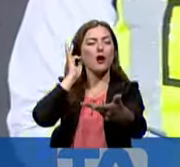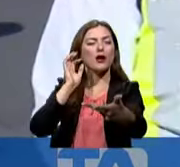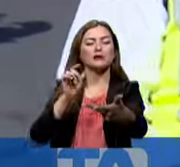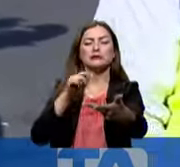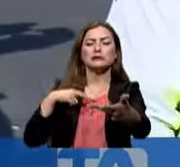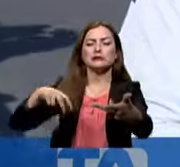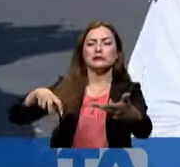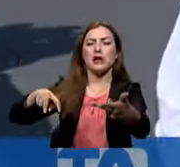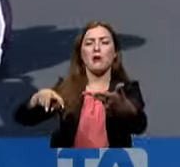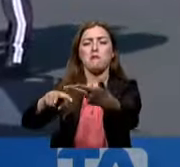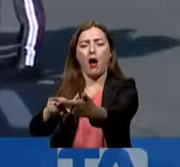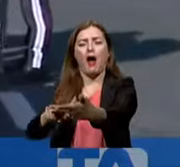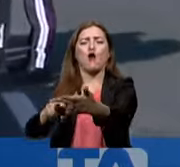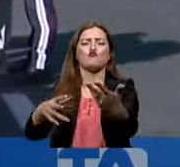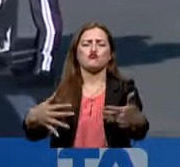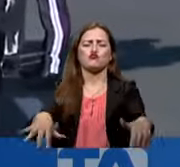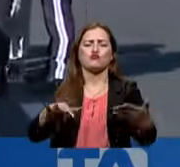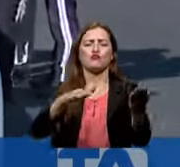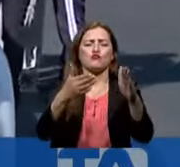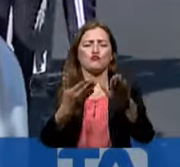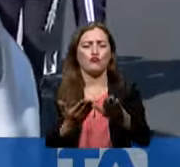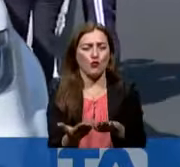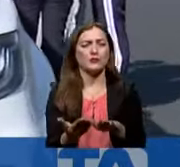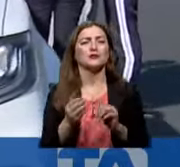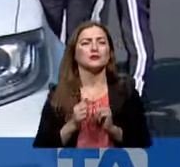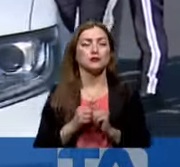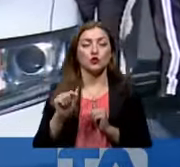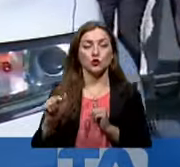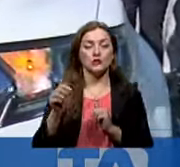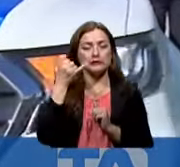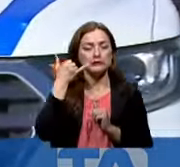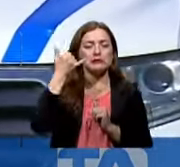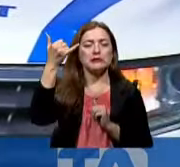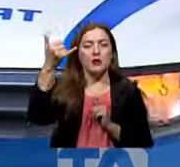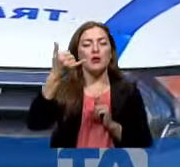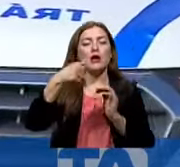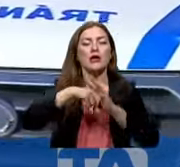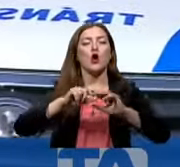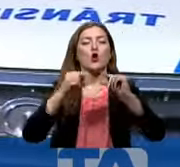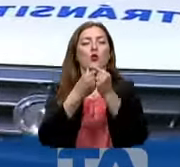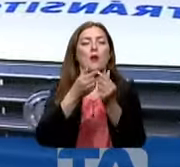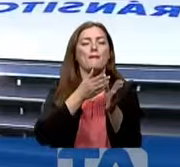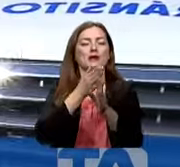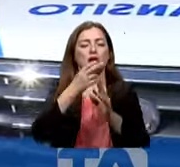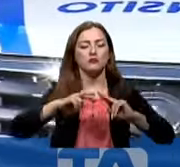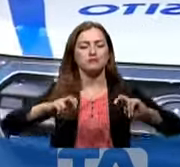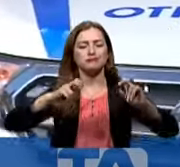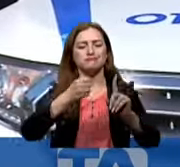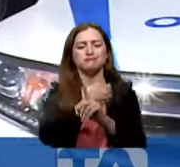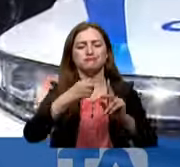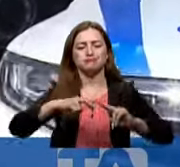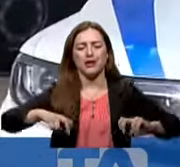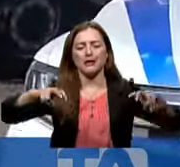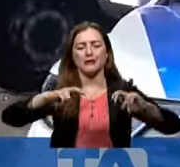femenino. Se realizó los enlaces para que arribe personal de CIA, realice los peritajes. Estamos a la espera de